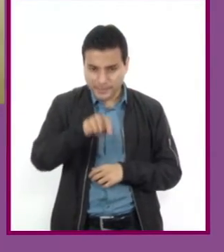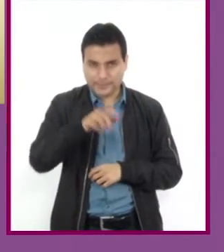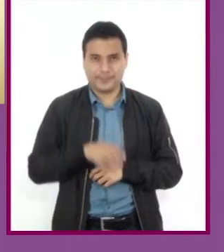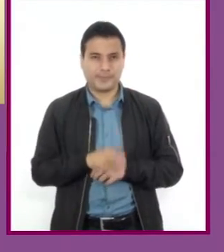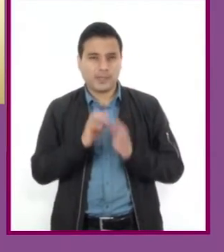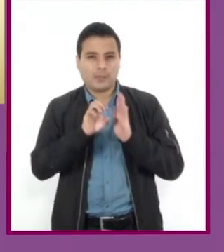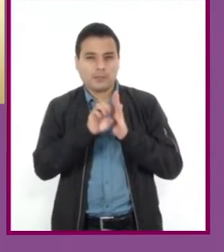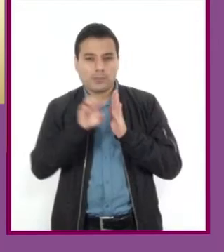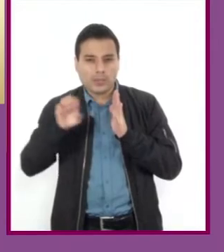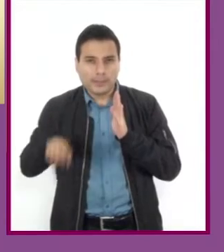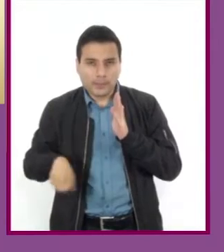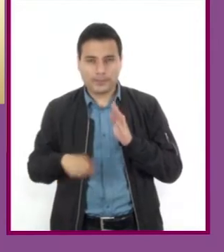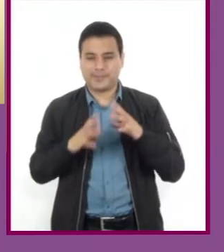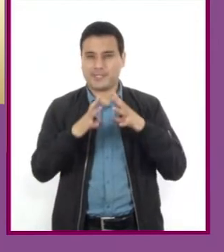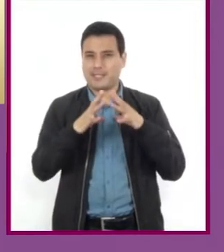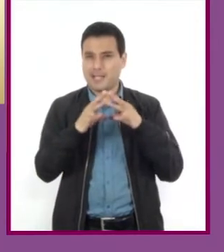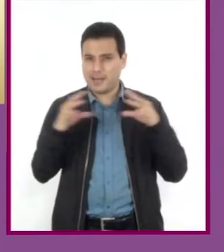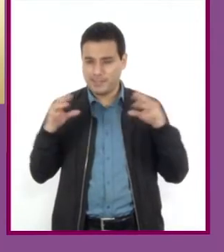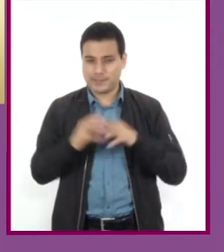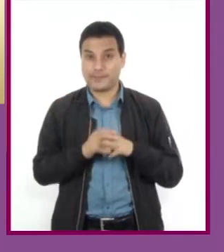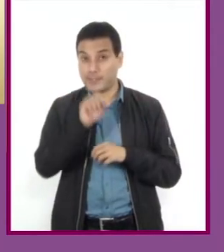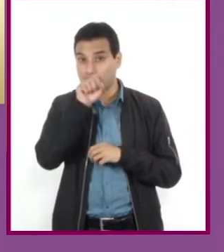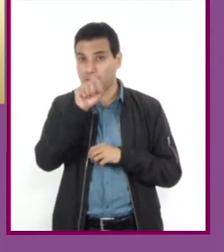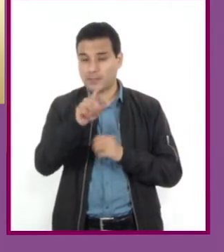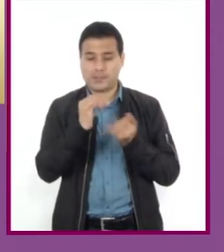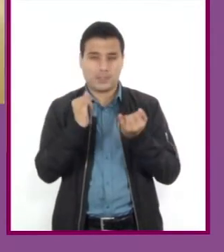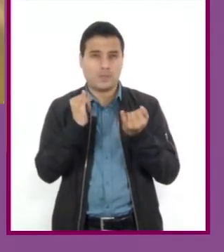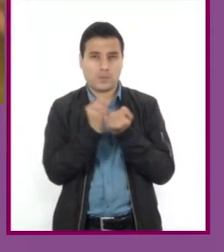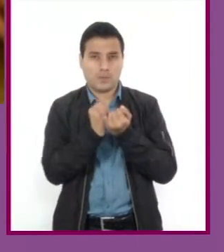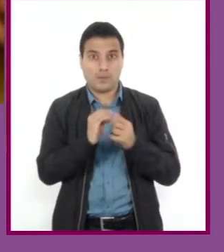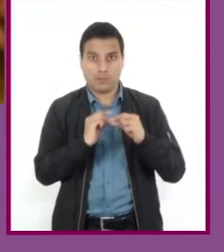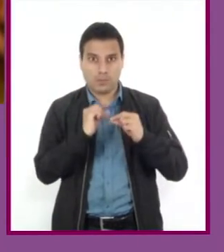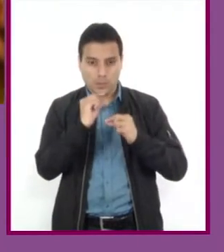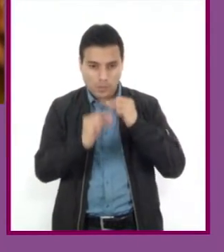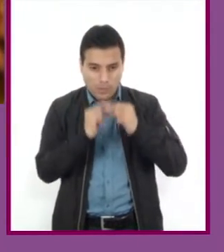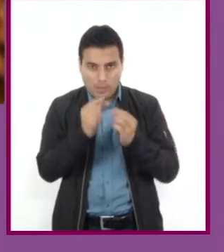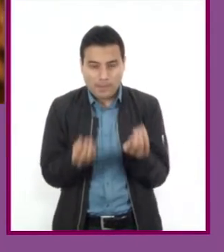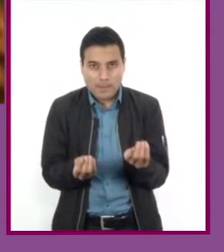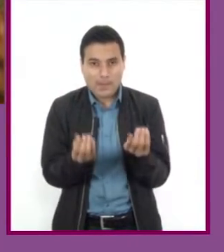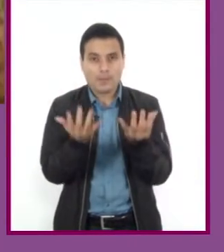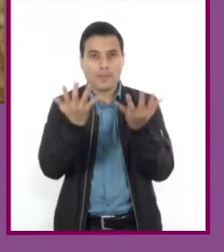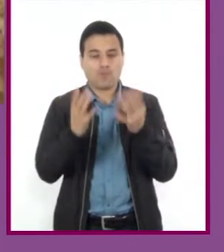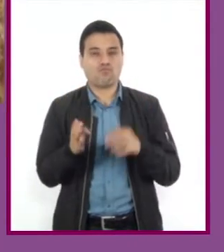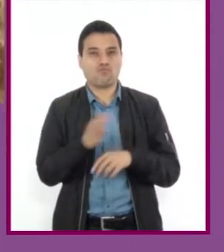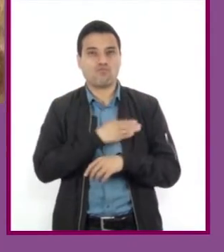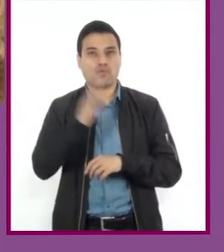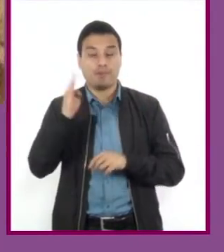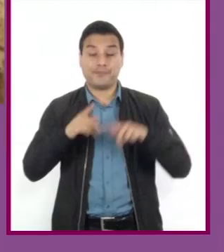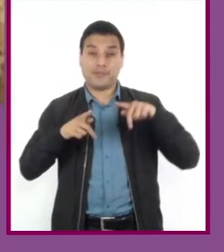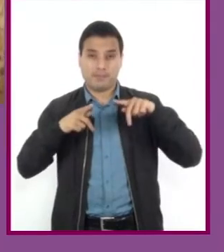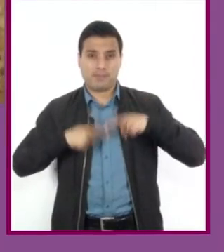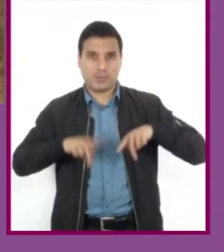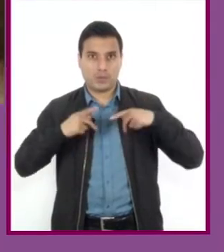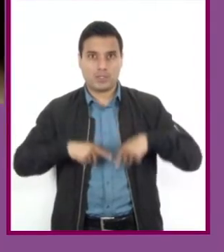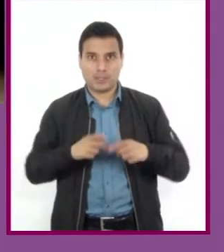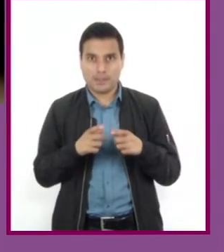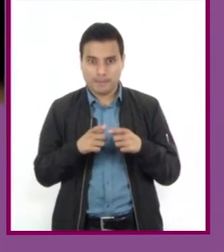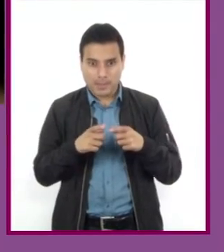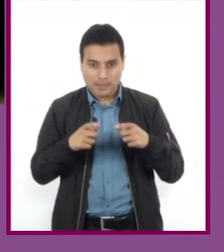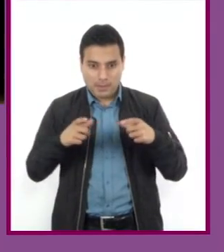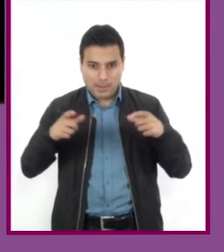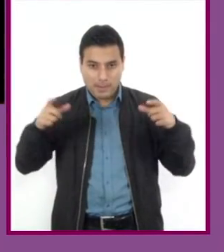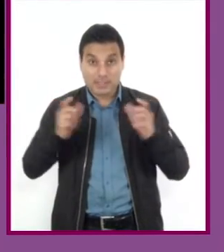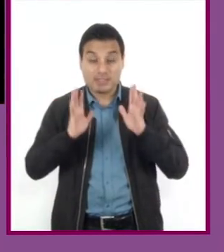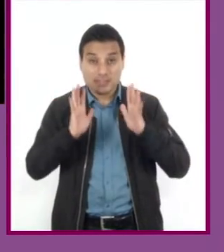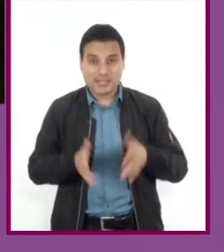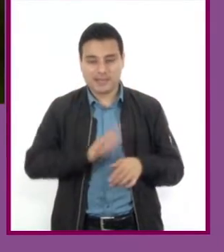y comenzó la familiarización con el proceso de germinación. Además, los grupos humanos cada vez más numerosos elaboraron